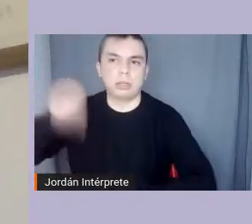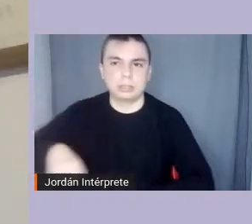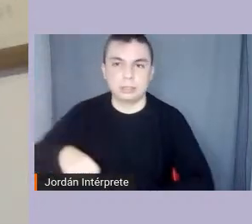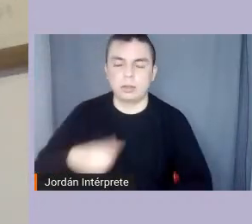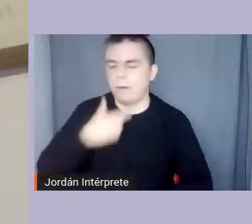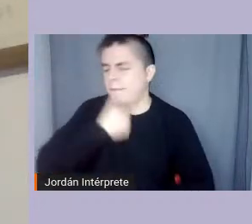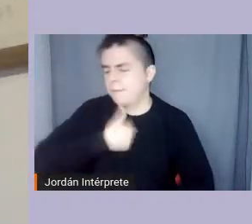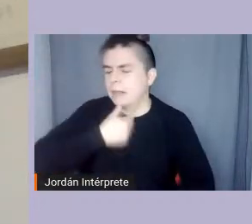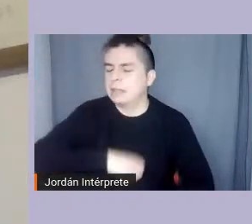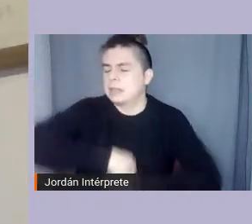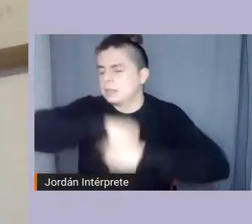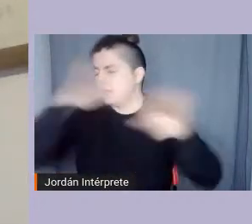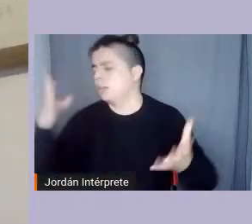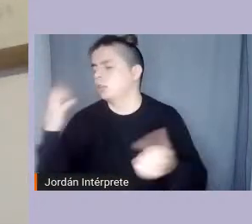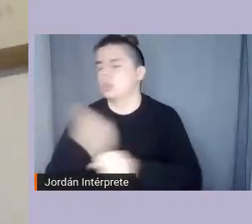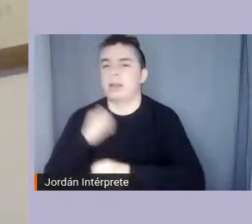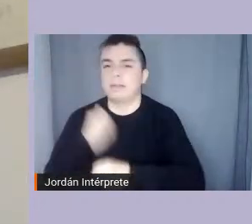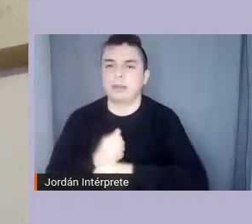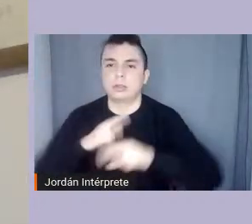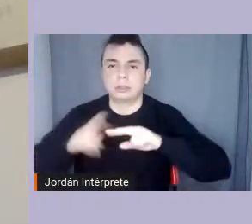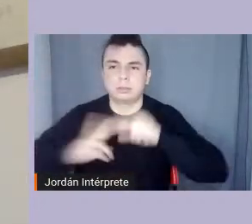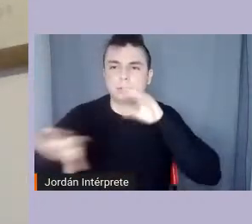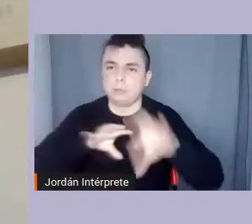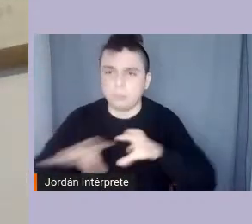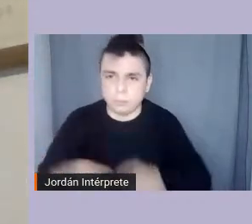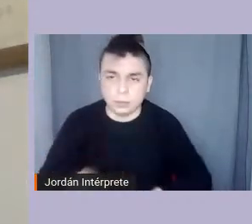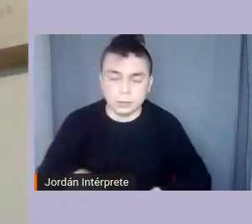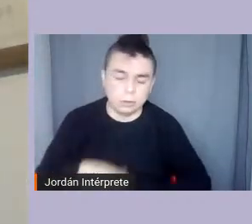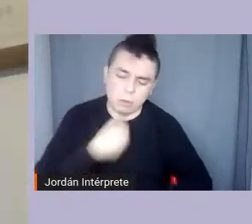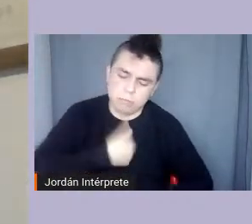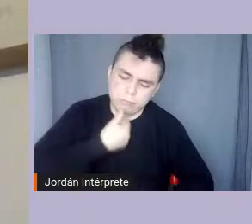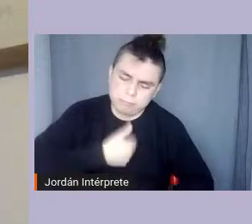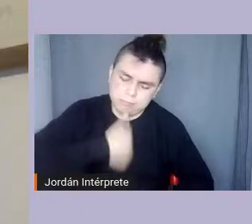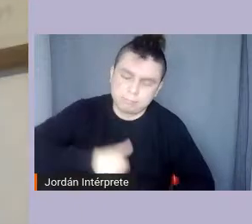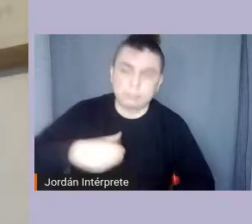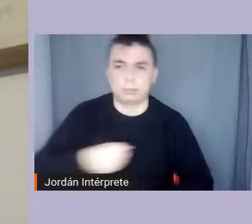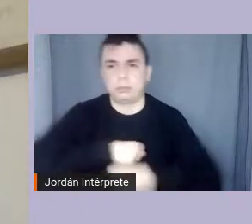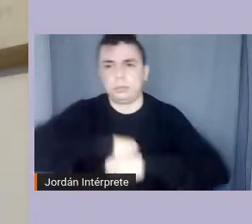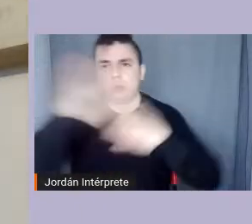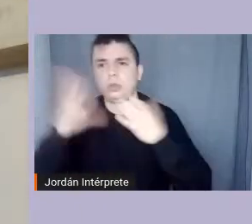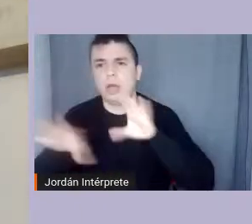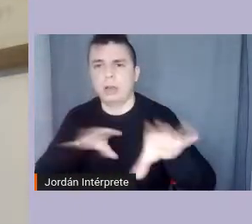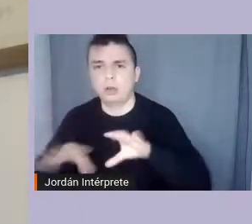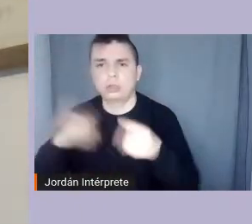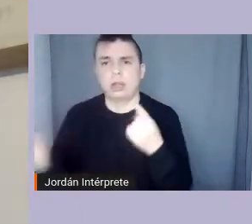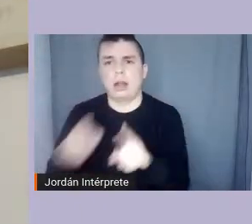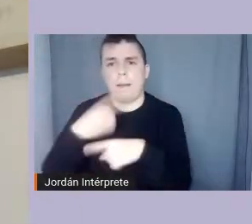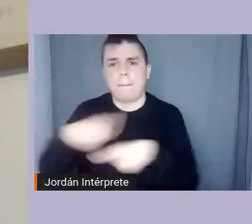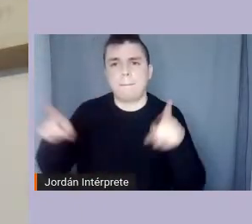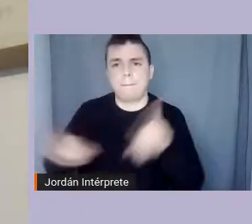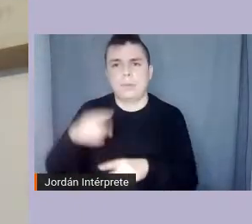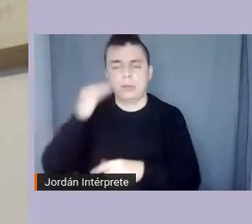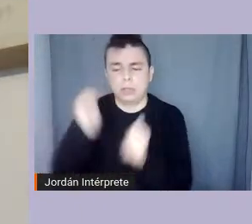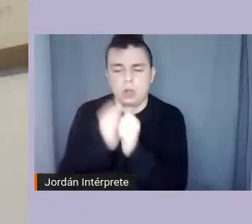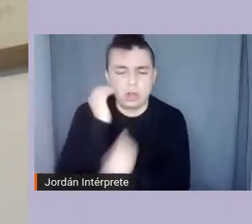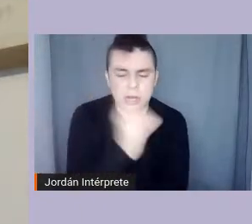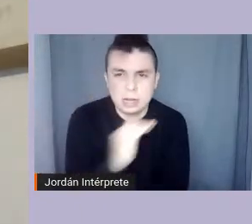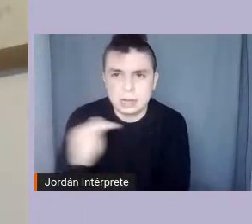Hay muchos, muchos, muchos elementos de la música, sobre todo con los más